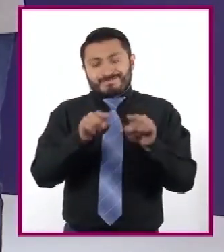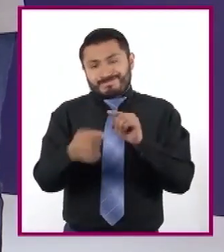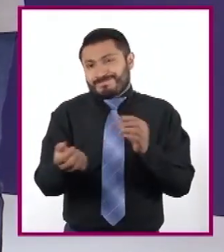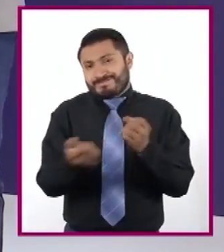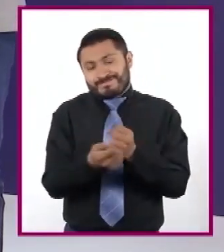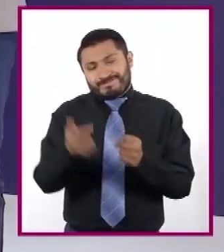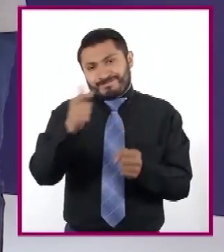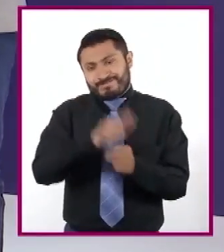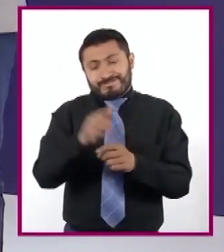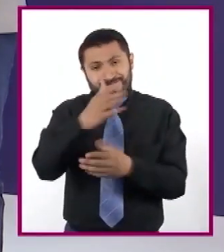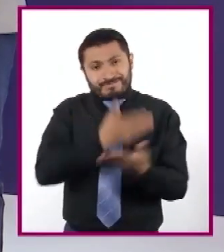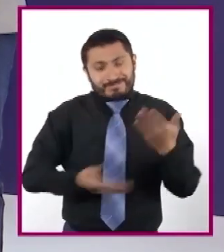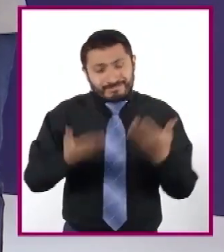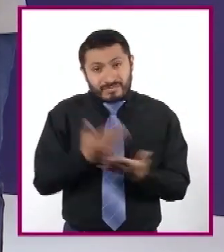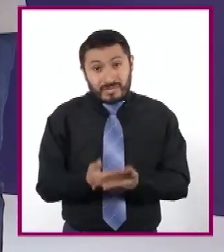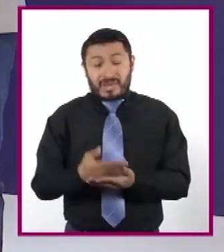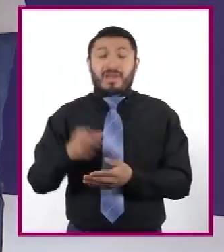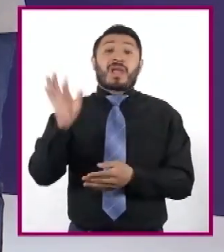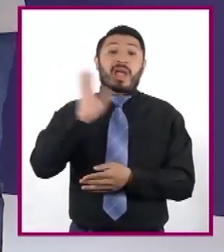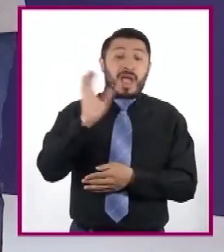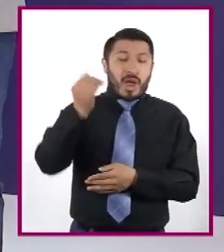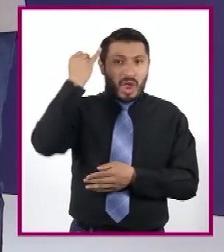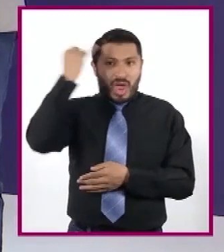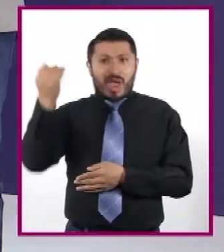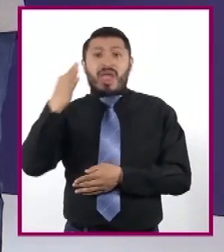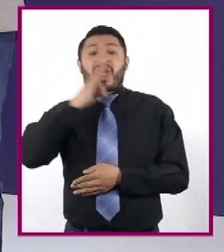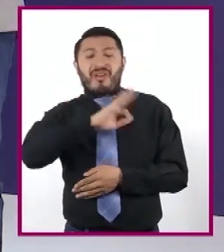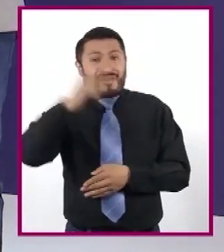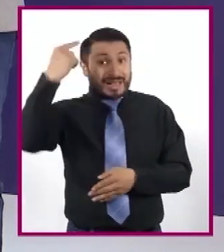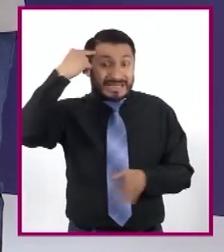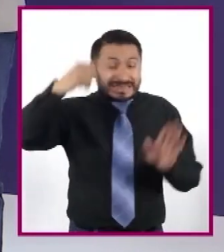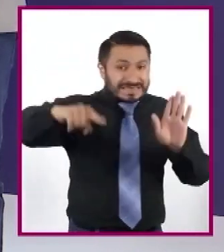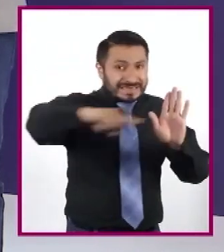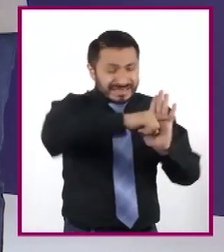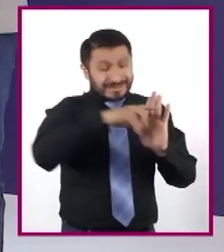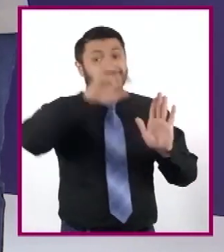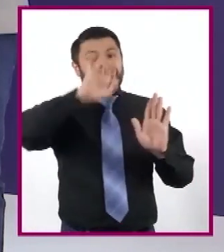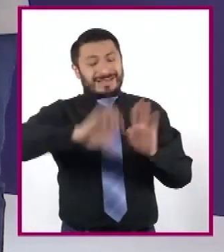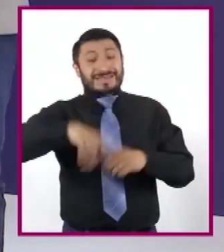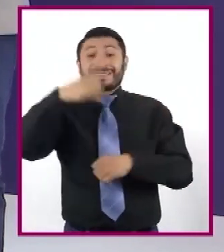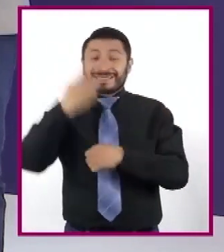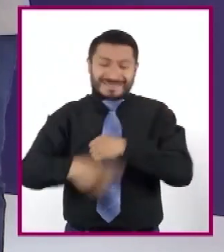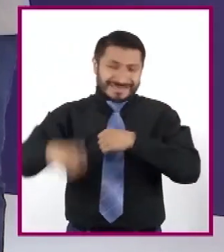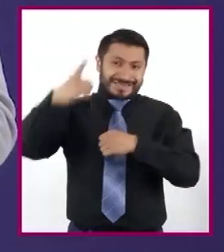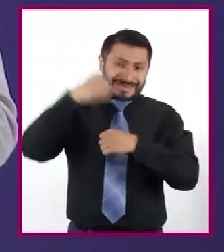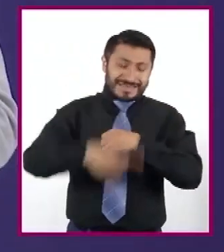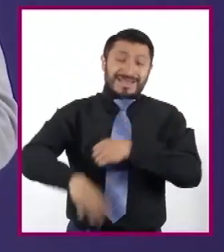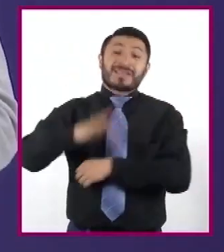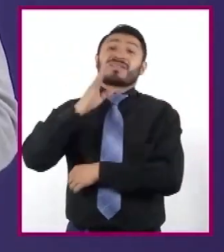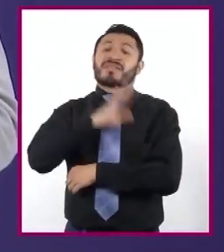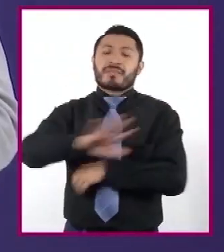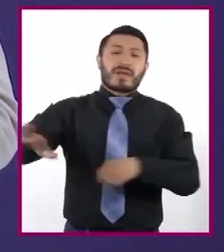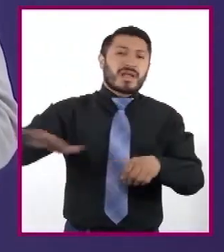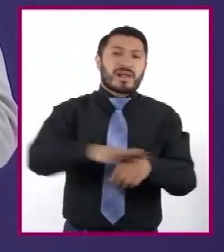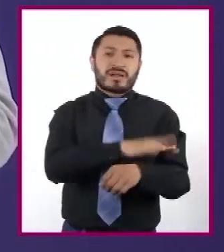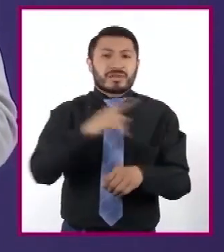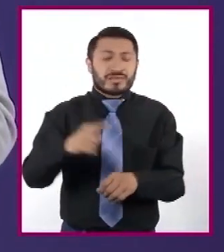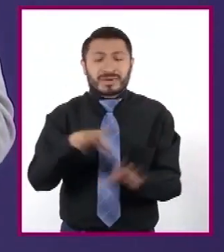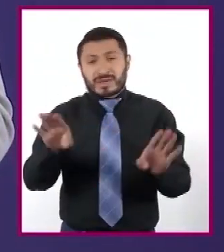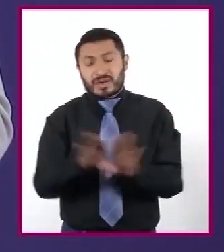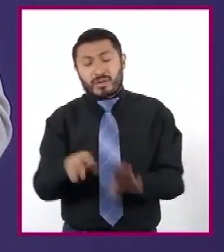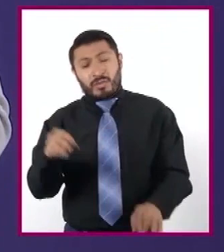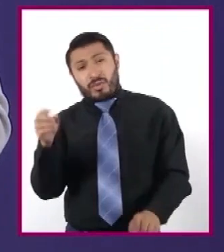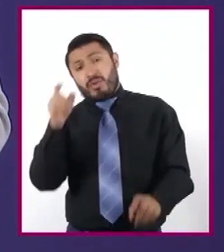Los estereotipos negativos sí pueden ser muy dañinos, porque caracterizan a los hablantes como